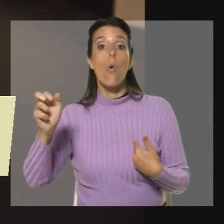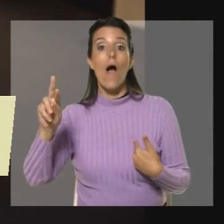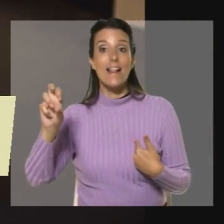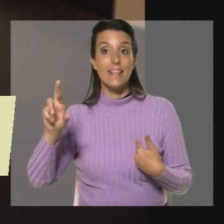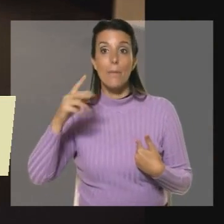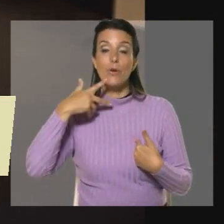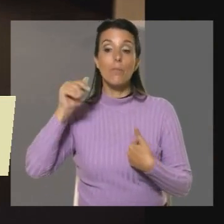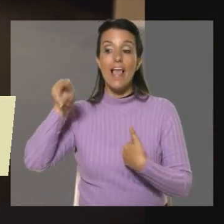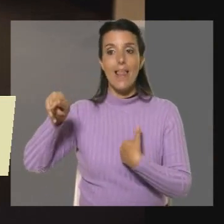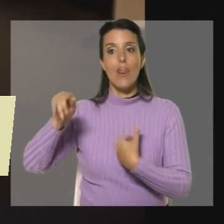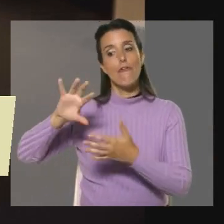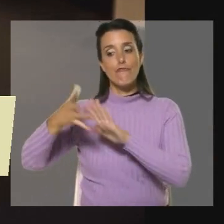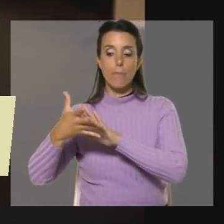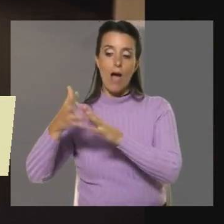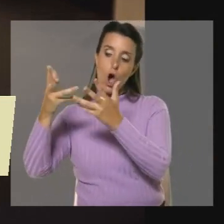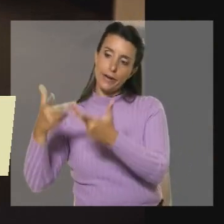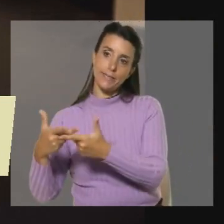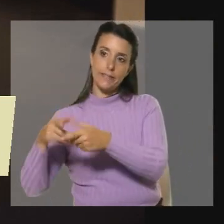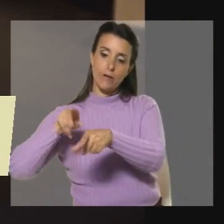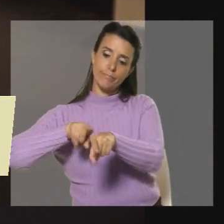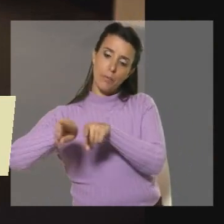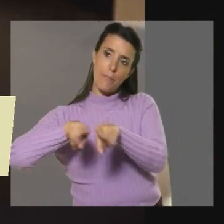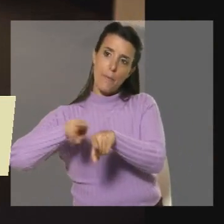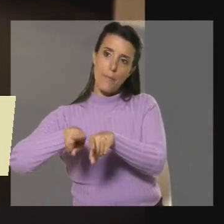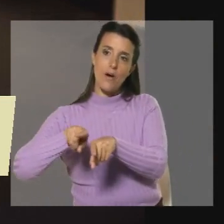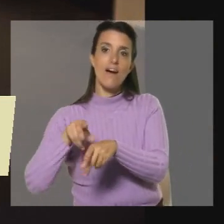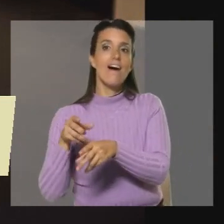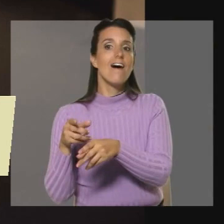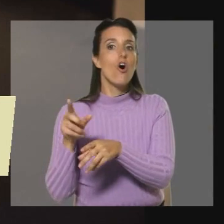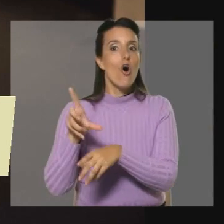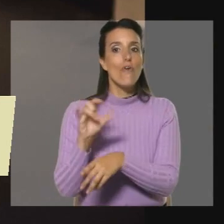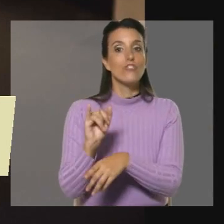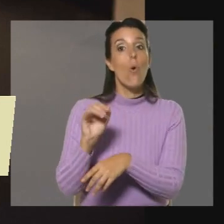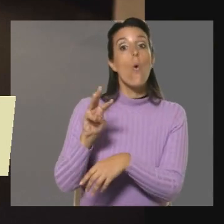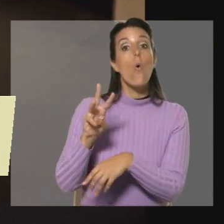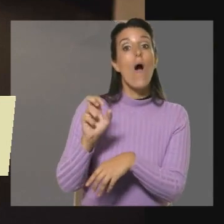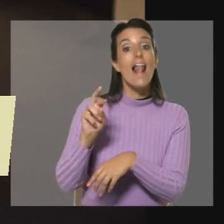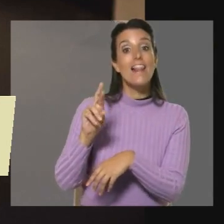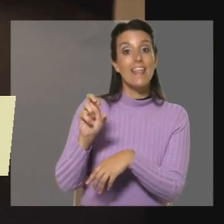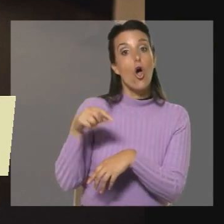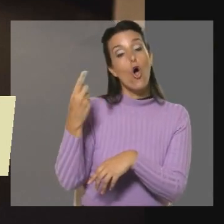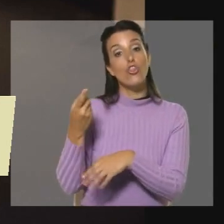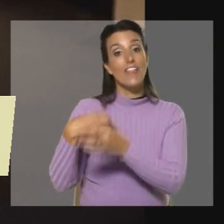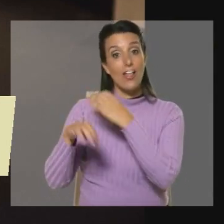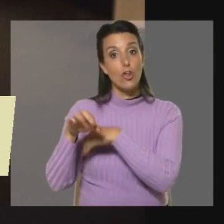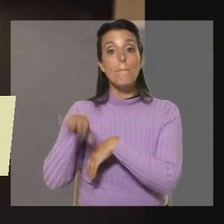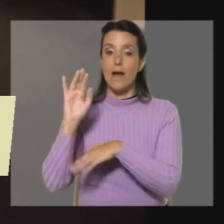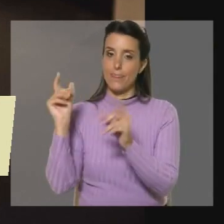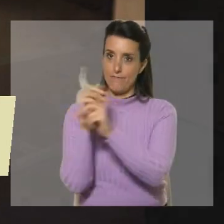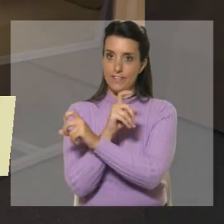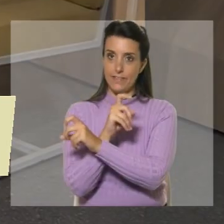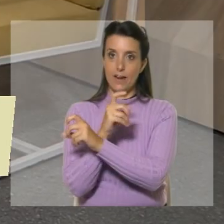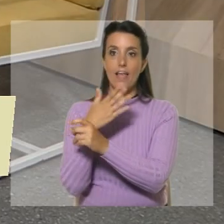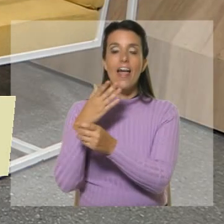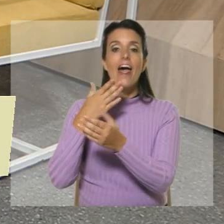Terrorismo a ponerle su mirada y armar la apuesta. Obviamente que en el caso de Walter, que es una obra más compleja, fueron...